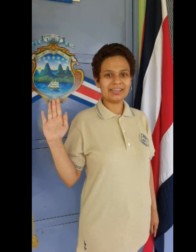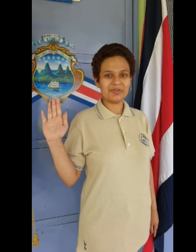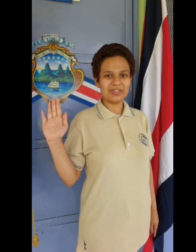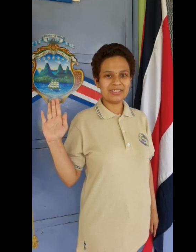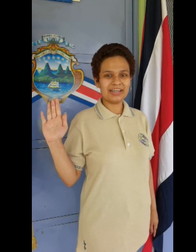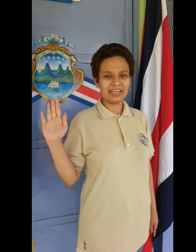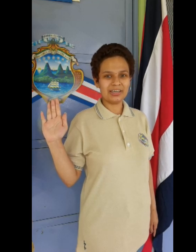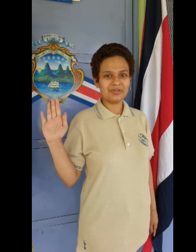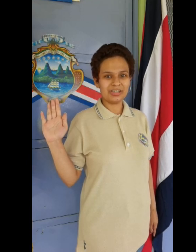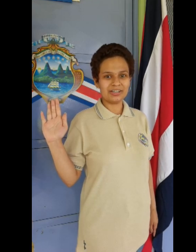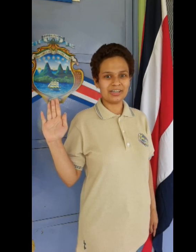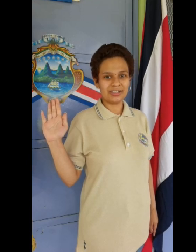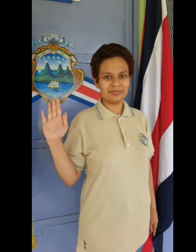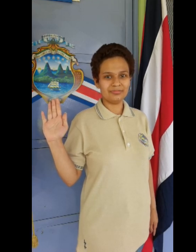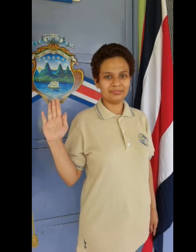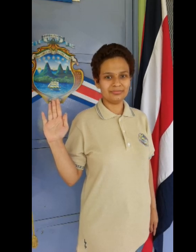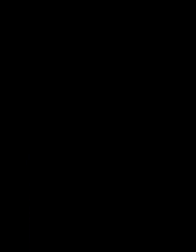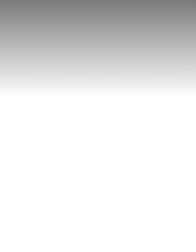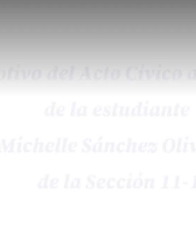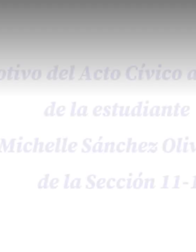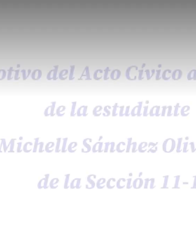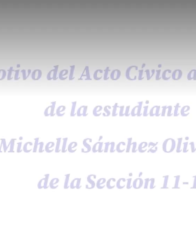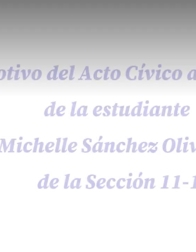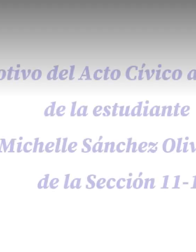que eres de nuestra querida Costa Rica.